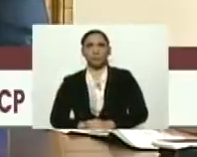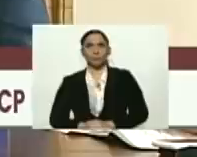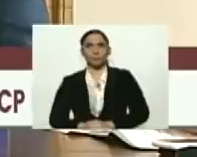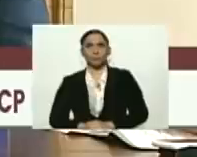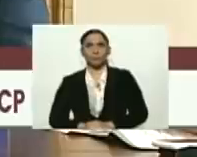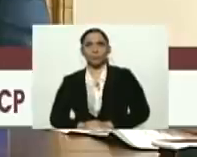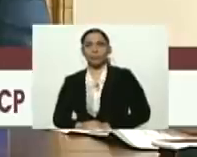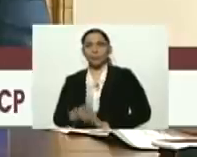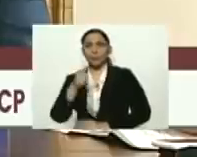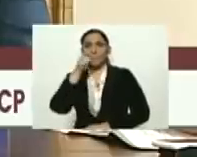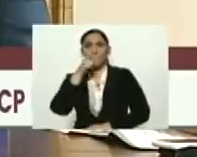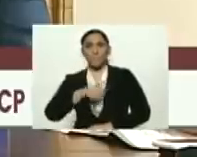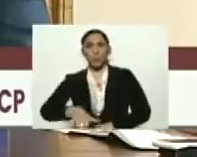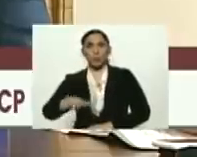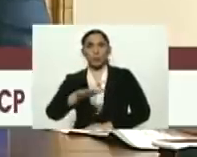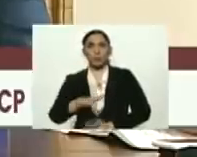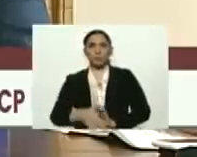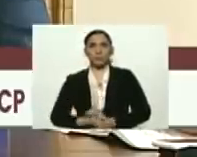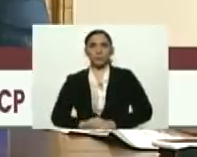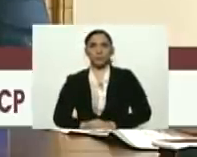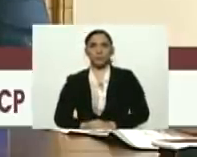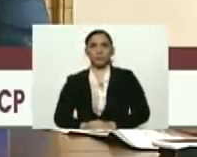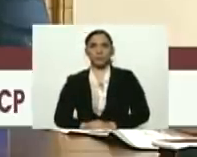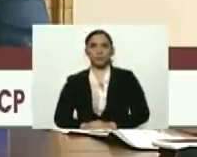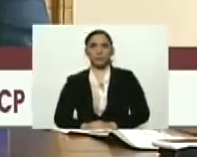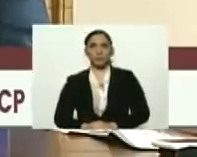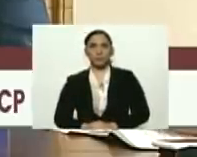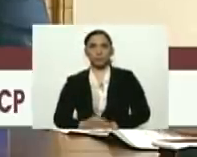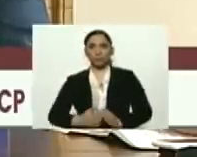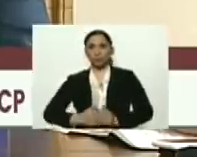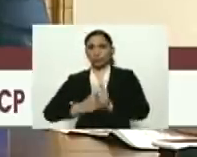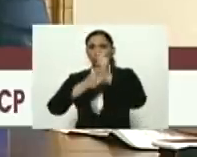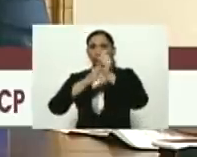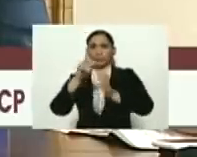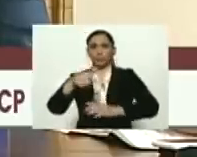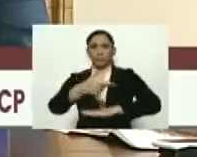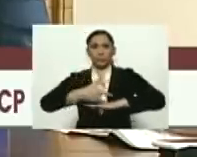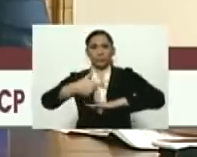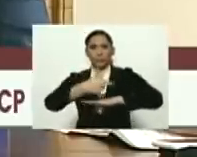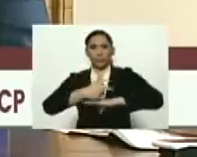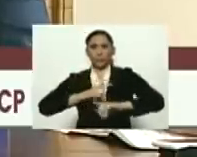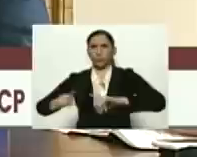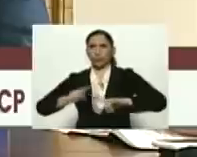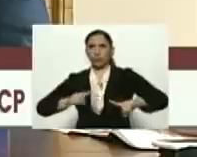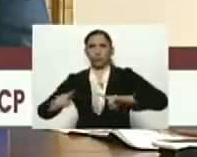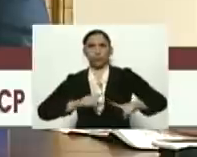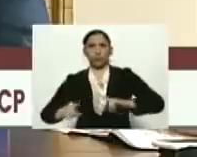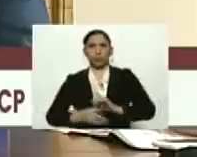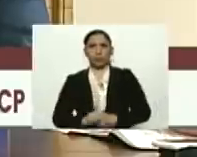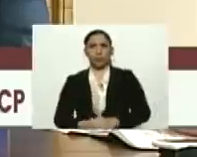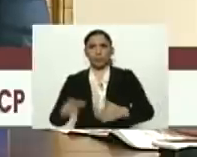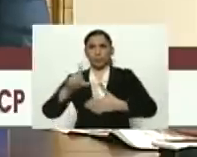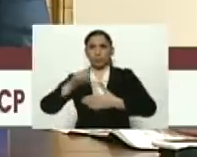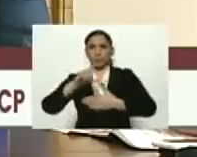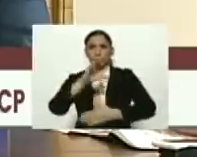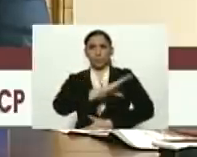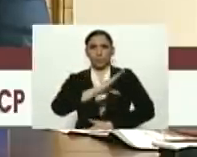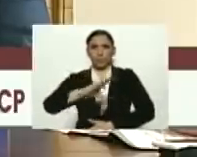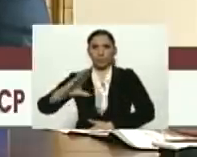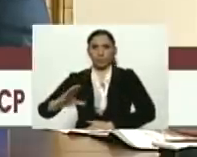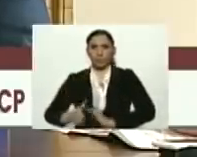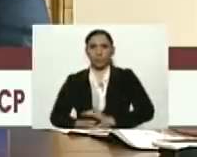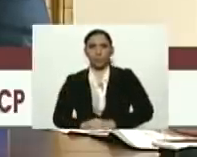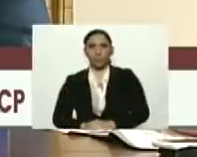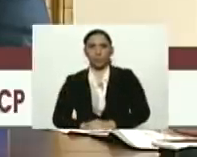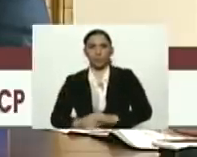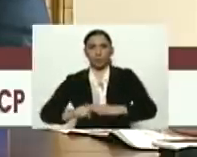de los pueblos, de los líderes, de los gobiernos de América Latina y del Caribe.